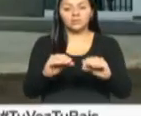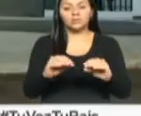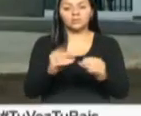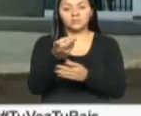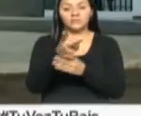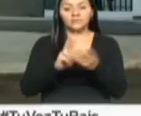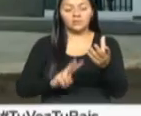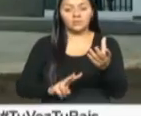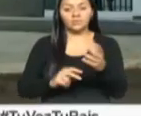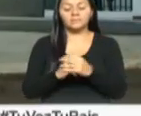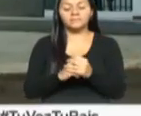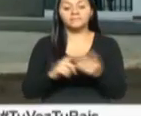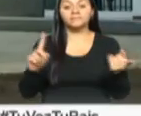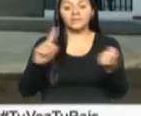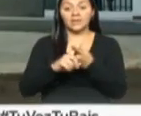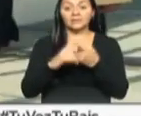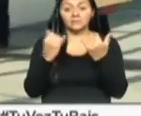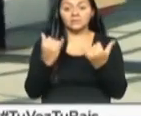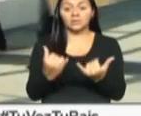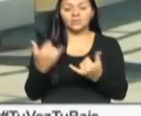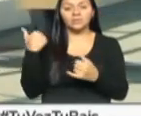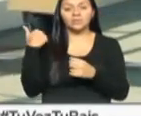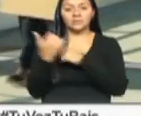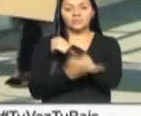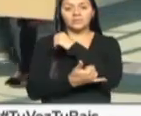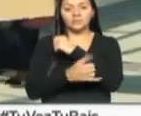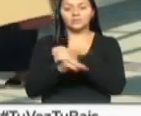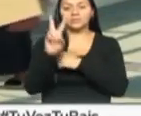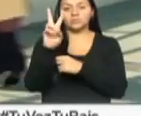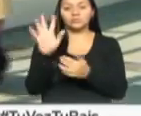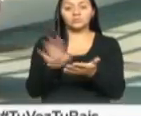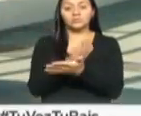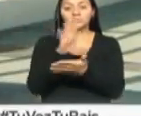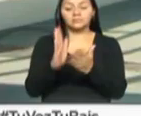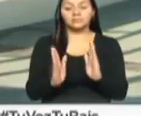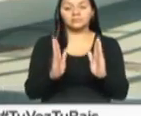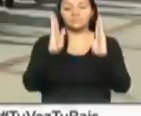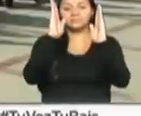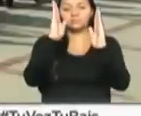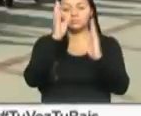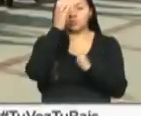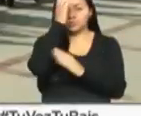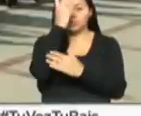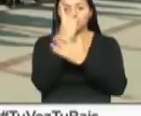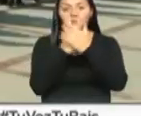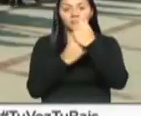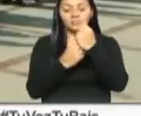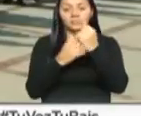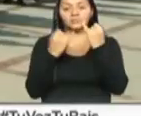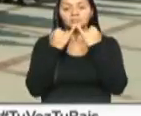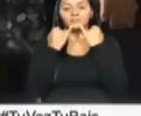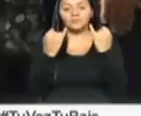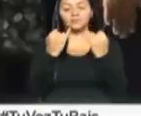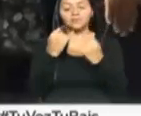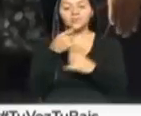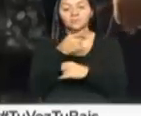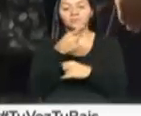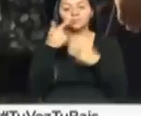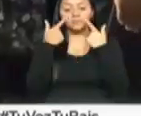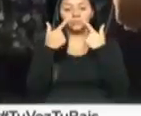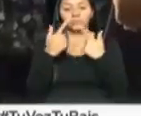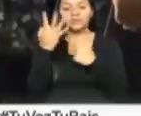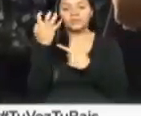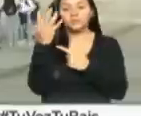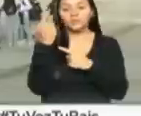bilingüe. Al momento, el país cuenta con dos unidades del milenio interculturales bilingües guardianas de la lengua, de las 14 que